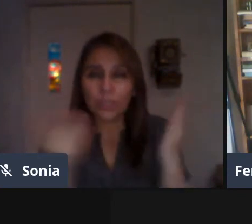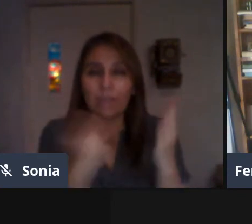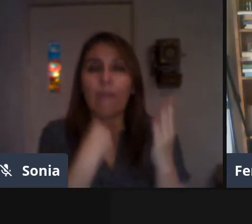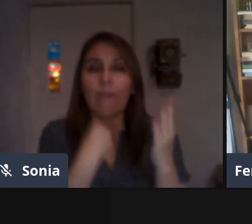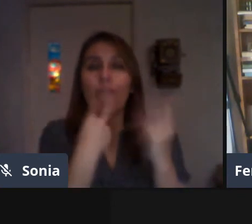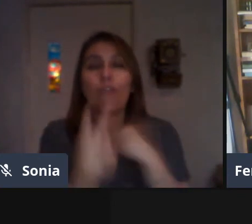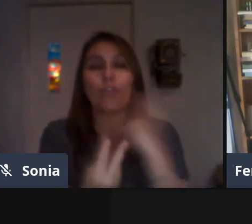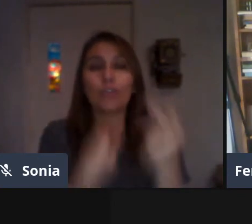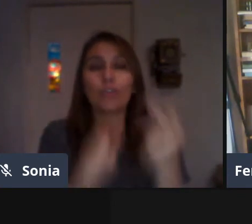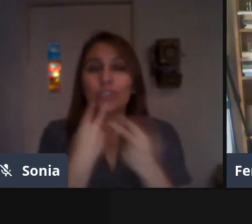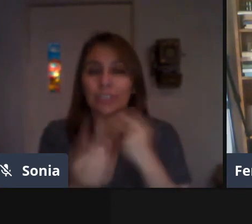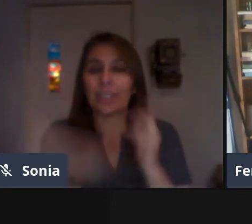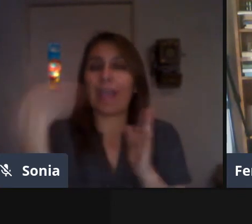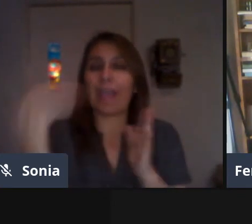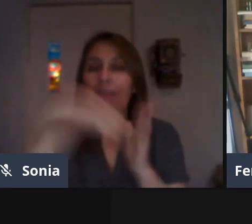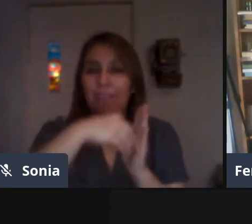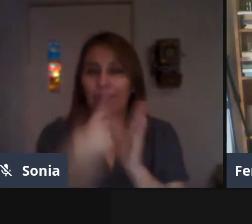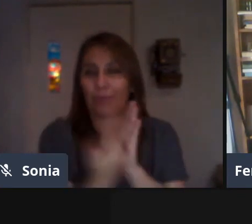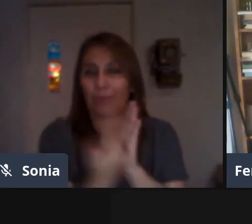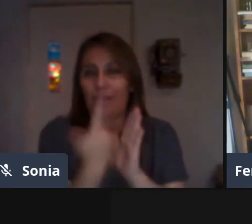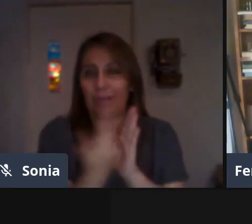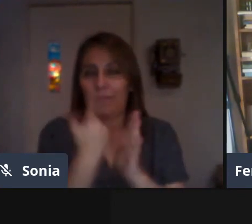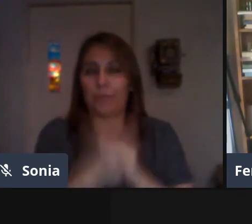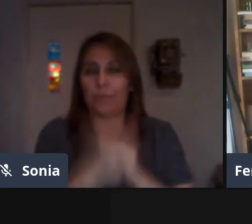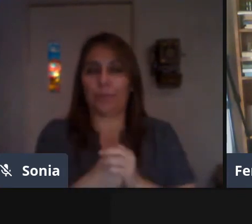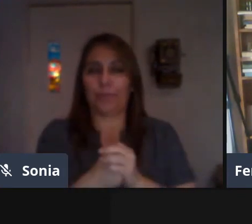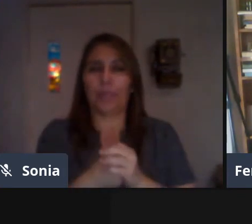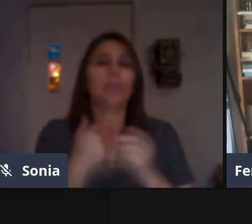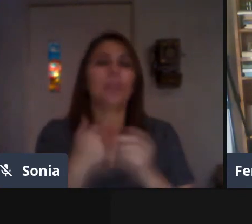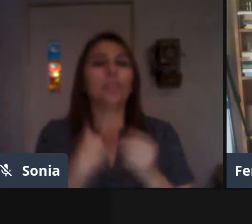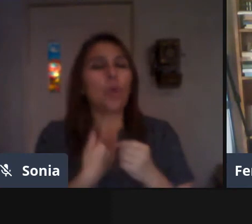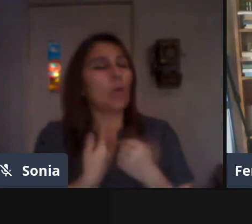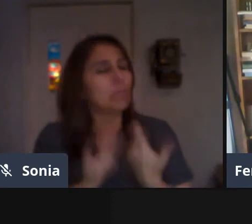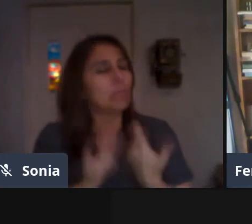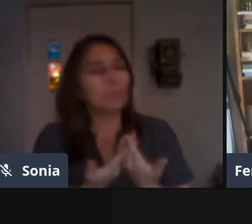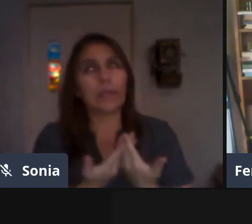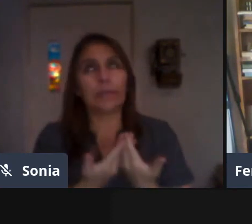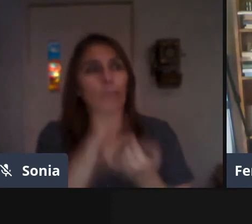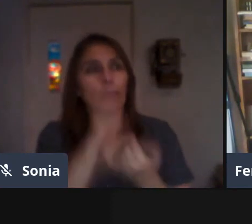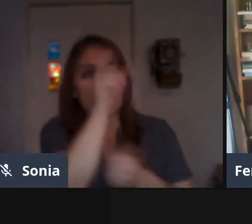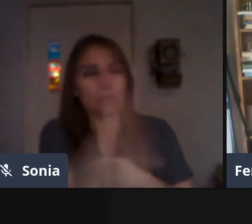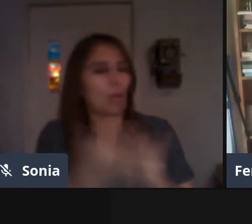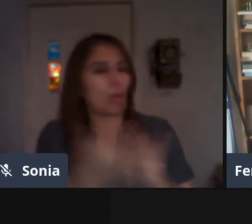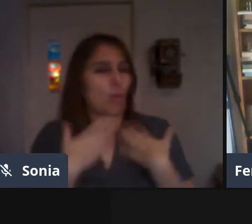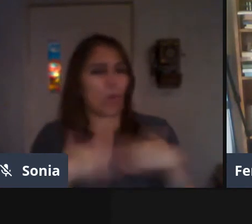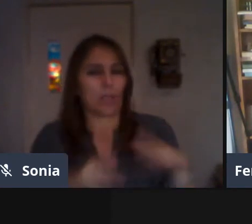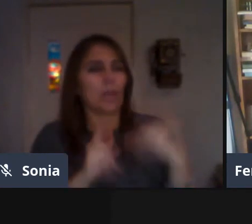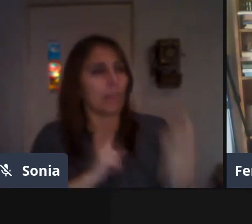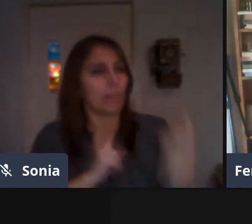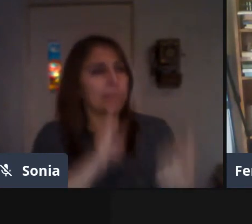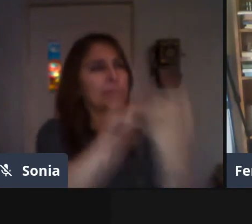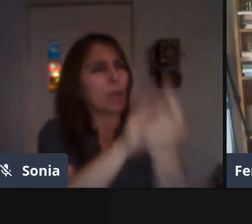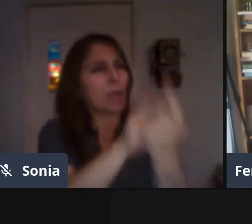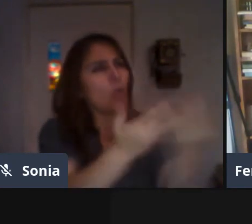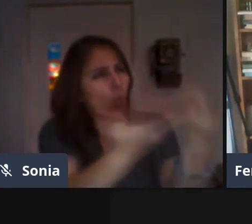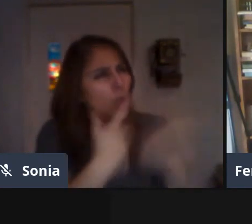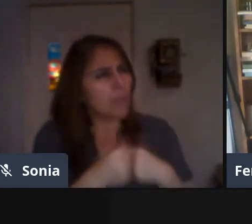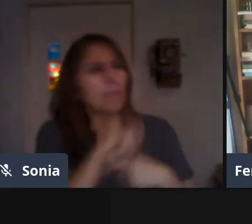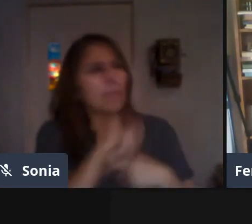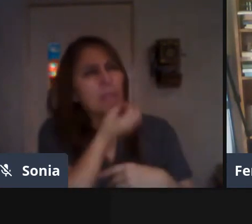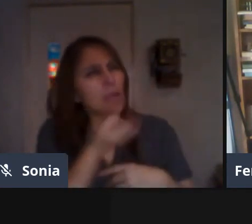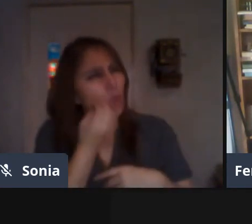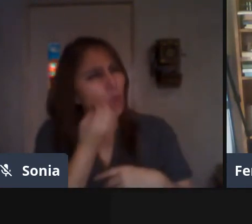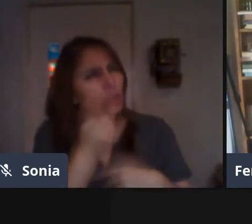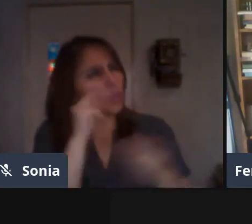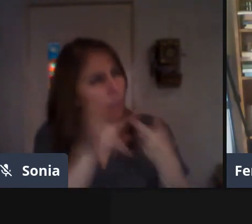me fue llevando hacia allá pues que yo llegaba a hablar con alguna persona que me agarrarlos la vida y me hablaba era de su